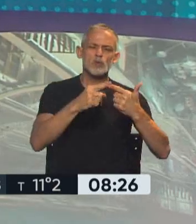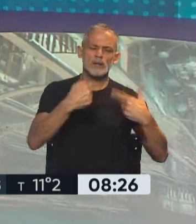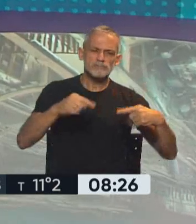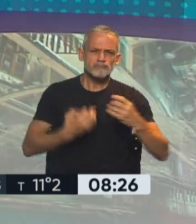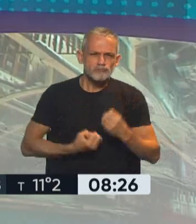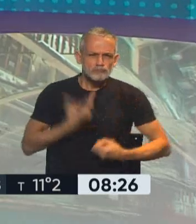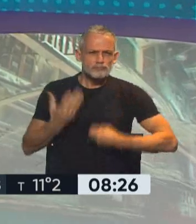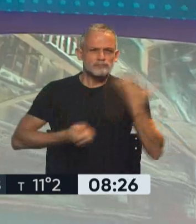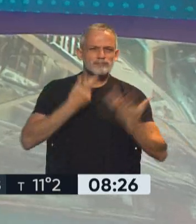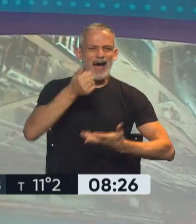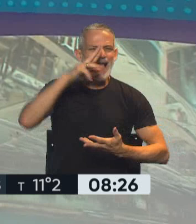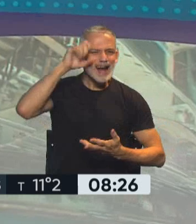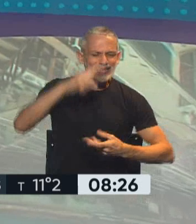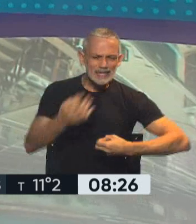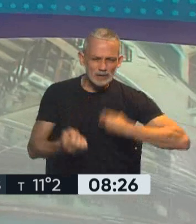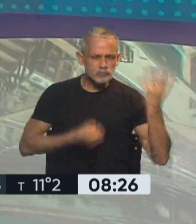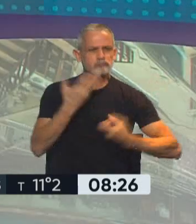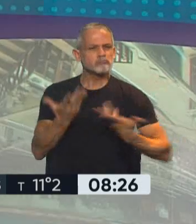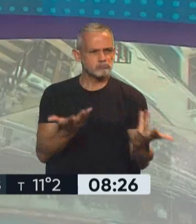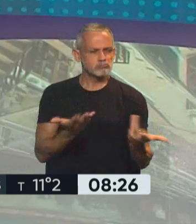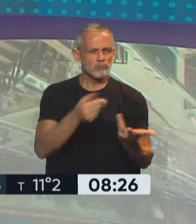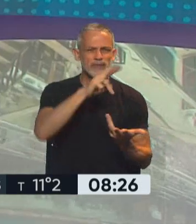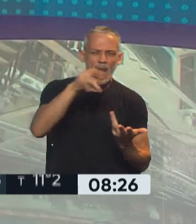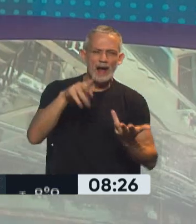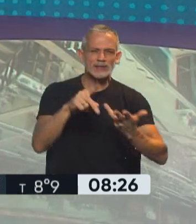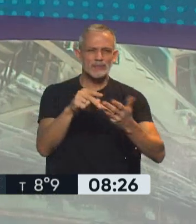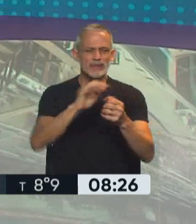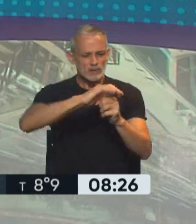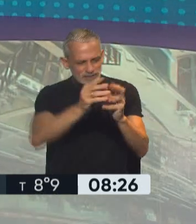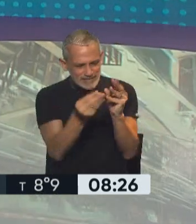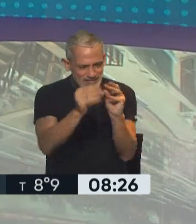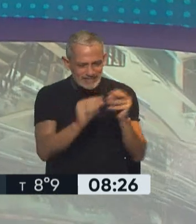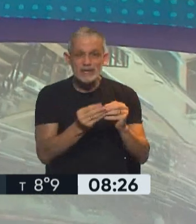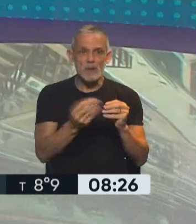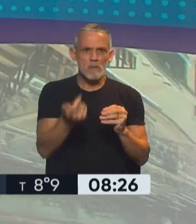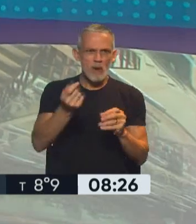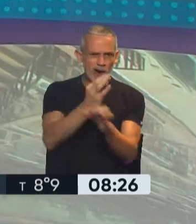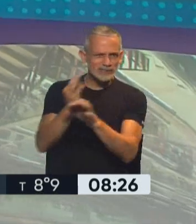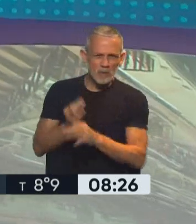expresiones artísticas. Hay pocas escuelas de cerámica en la República Argentina.